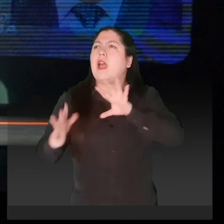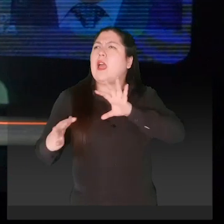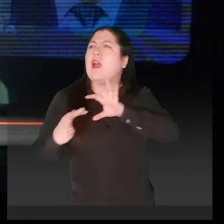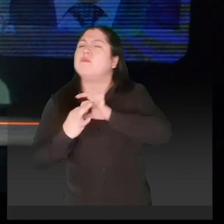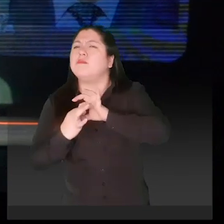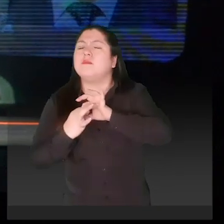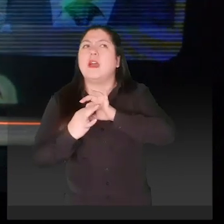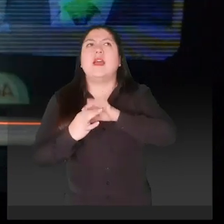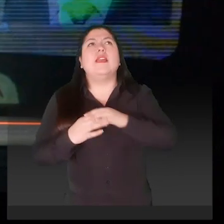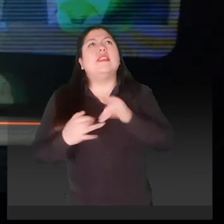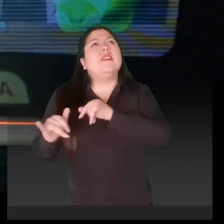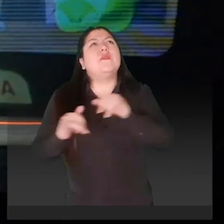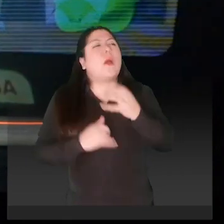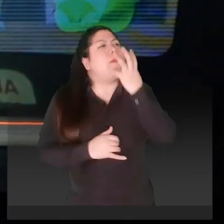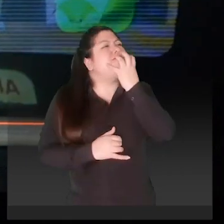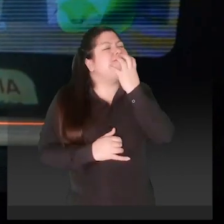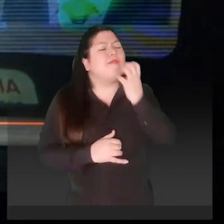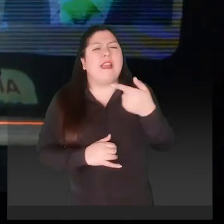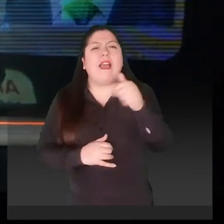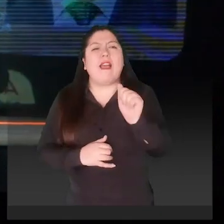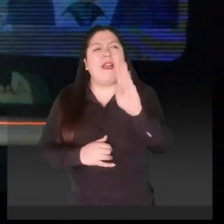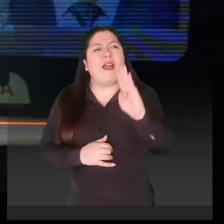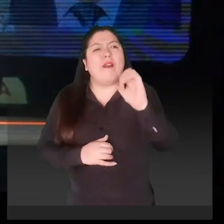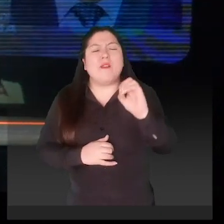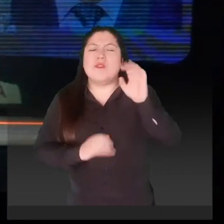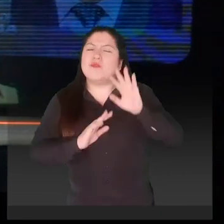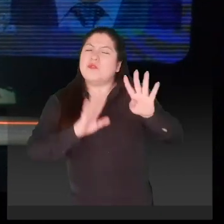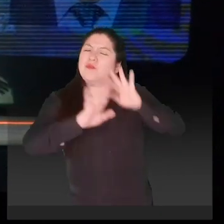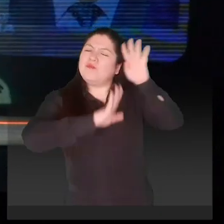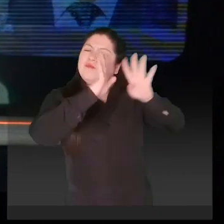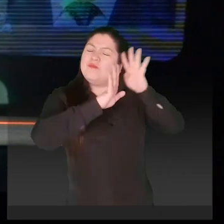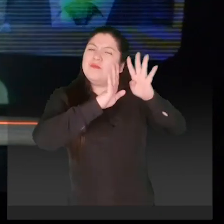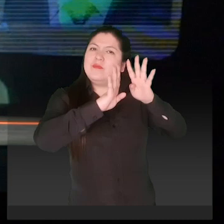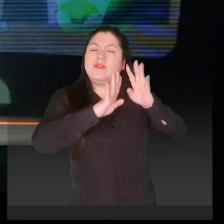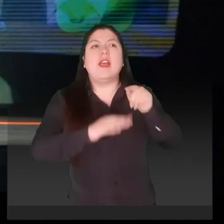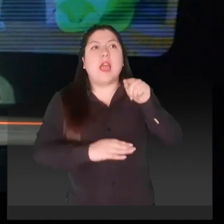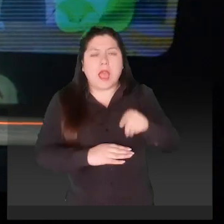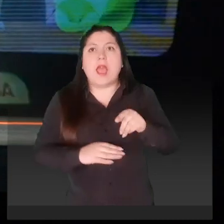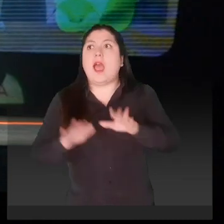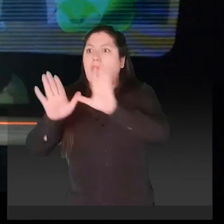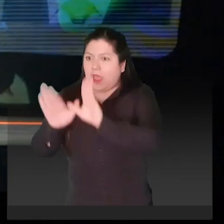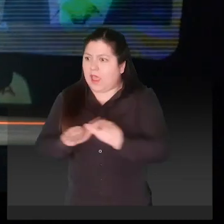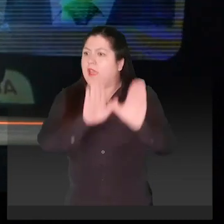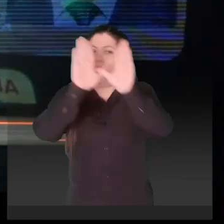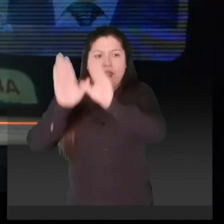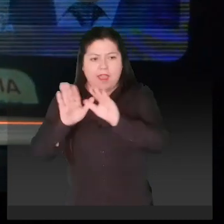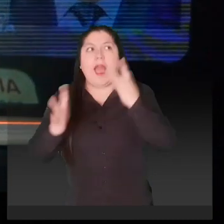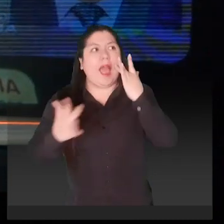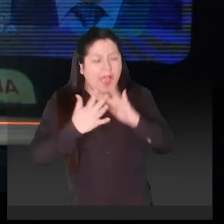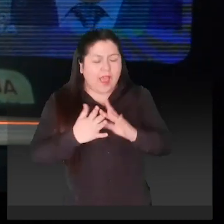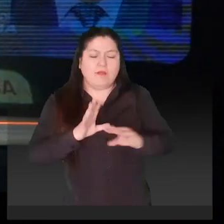mariposas amarillas. ¿Por qué es importante esta cédula? No solo que es infalsificable o que tiene las mejores normas de seguridad a nivel